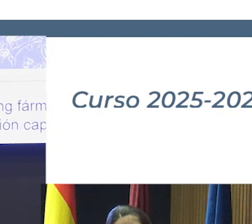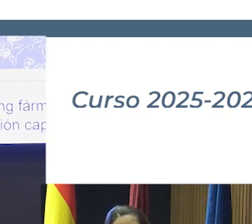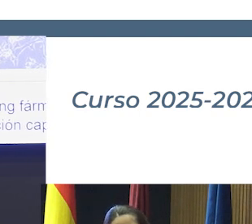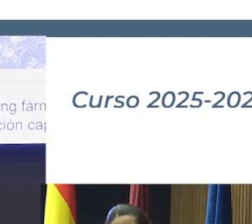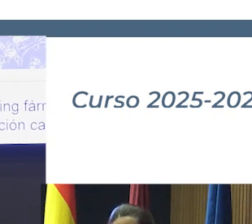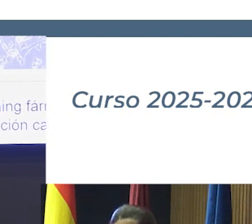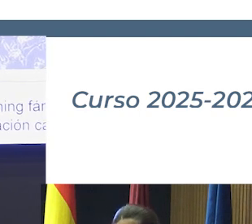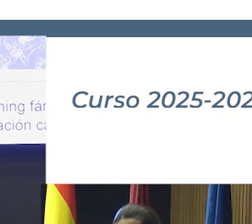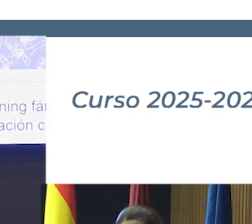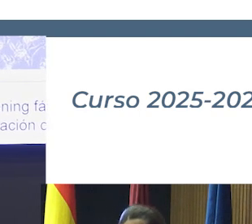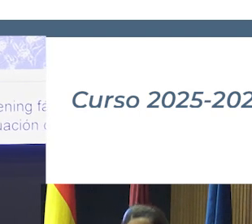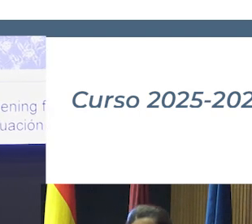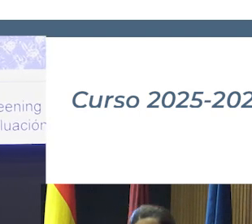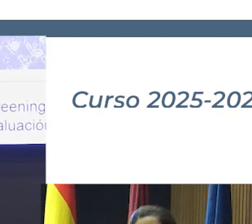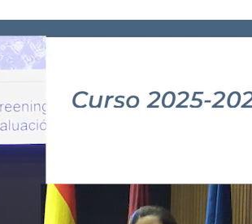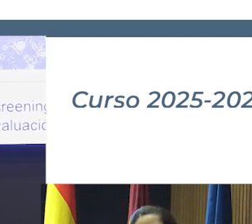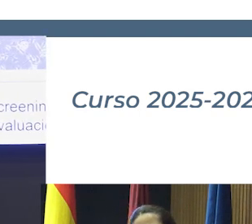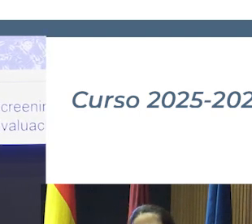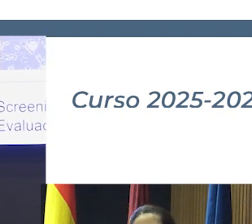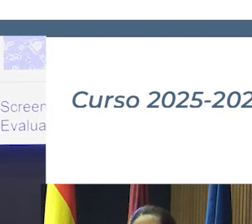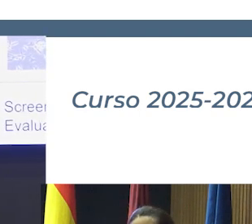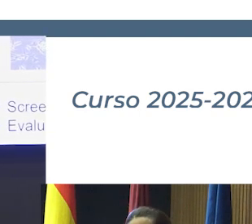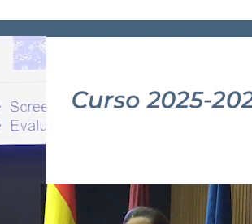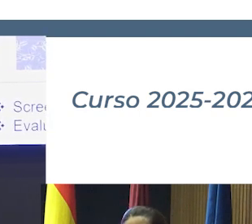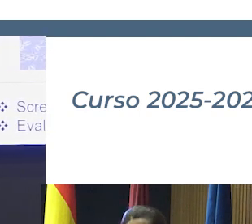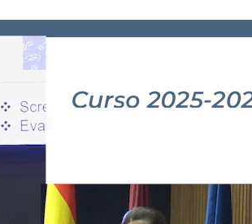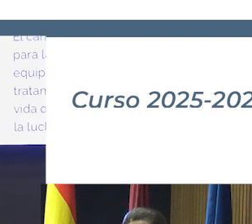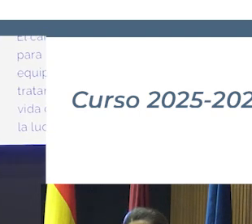poder estudiarlo en su contexto fisiológico.